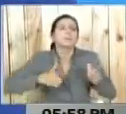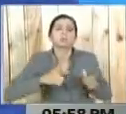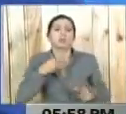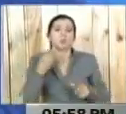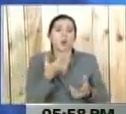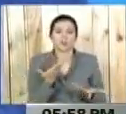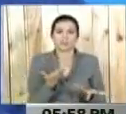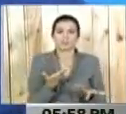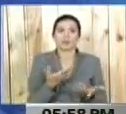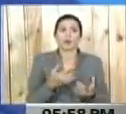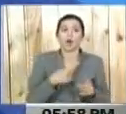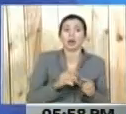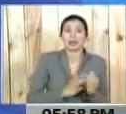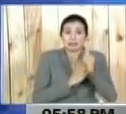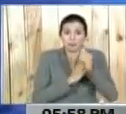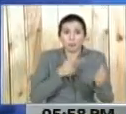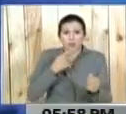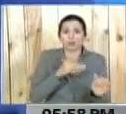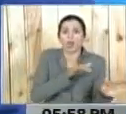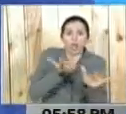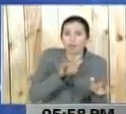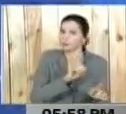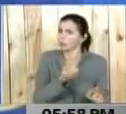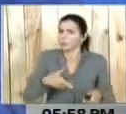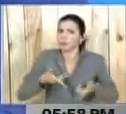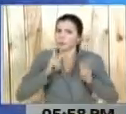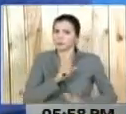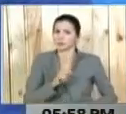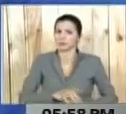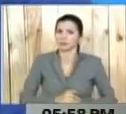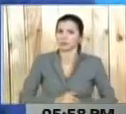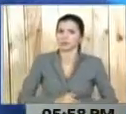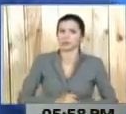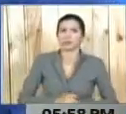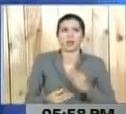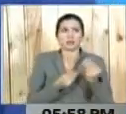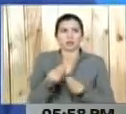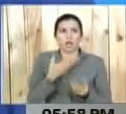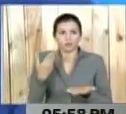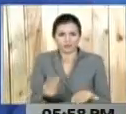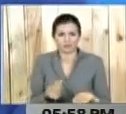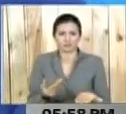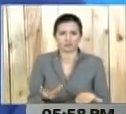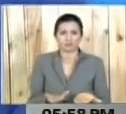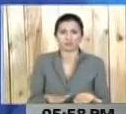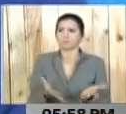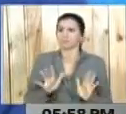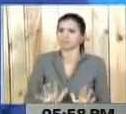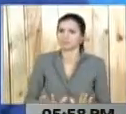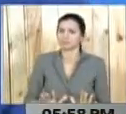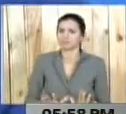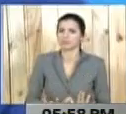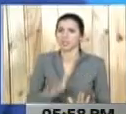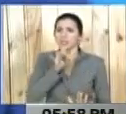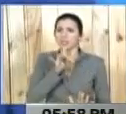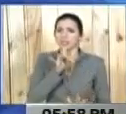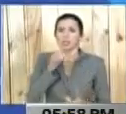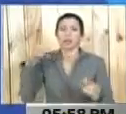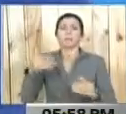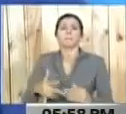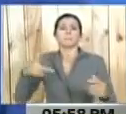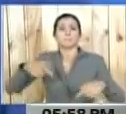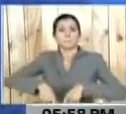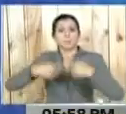fines distintos a las protestas que pueden ser naturales propias al movimiento estudiantil. Y es el llamado que hago yo a estos muchachos. Es decir, nadie les limita su beligerancia,